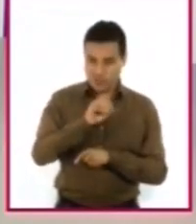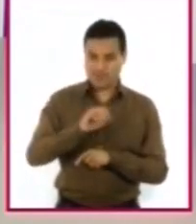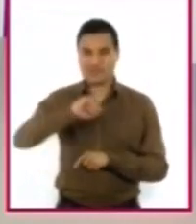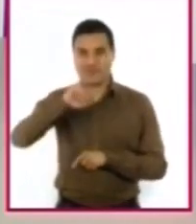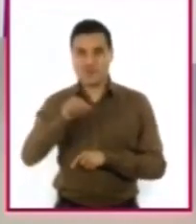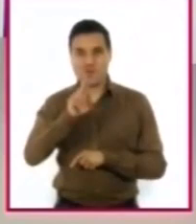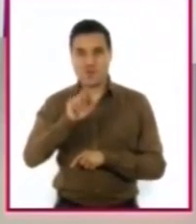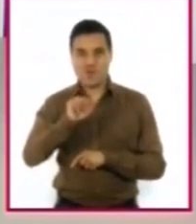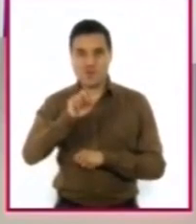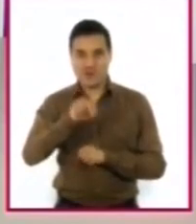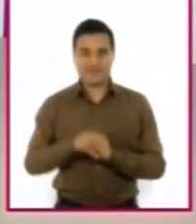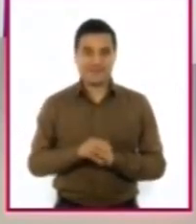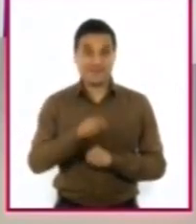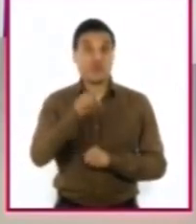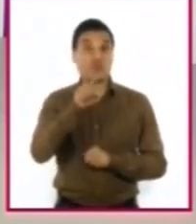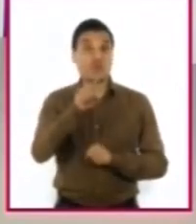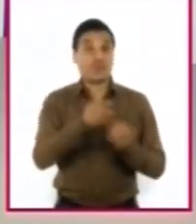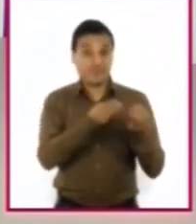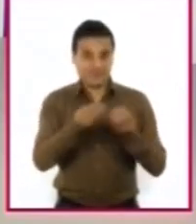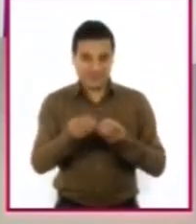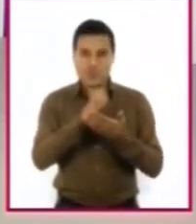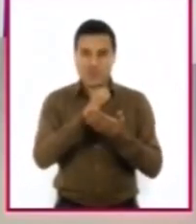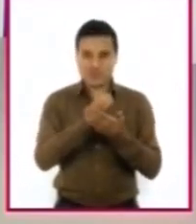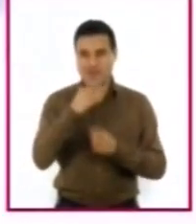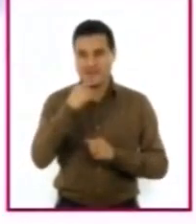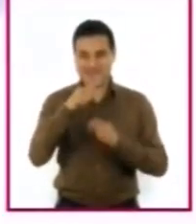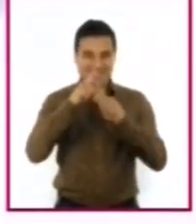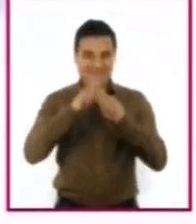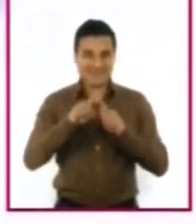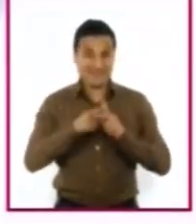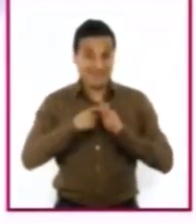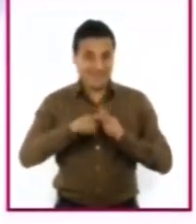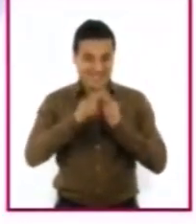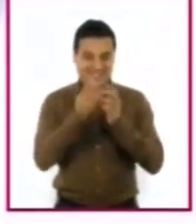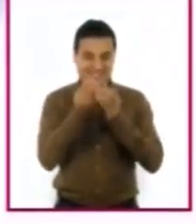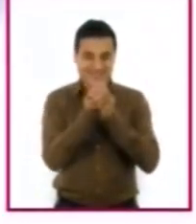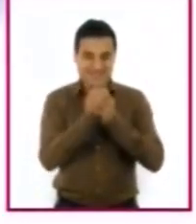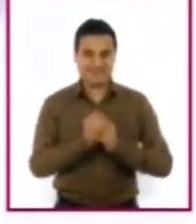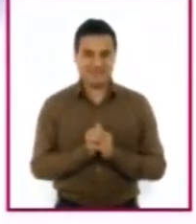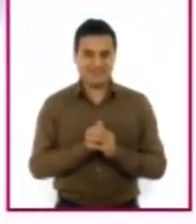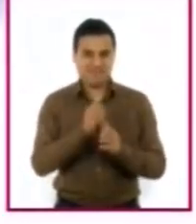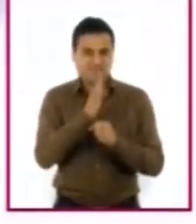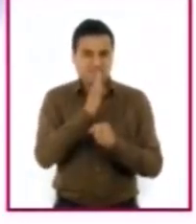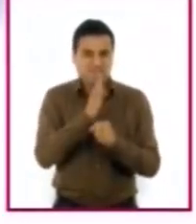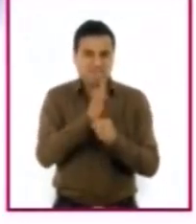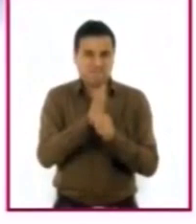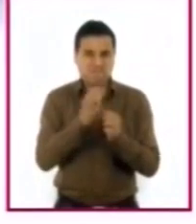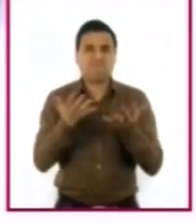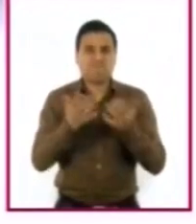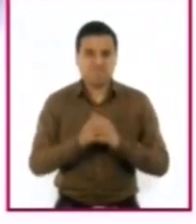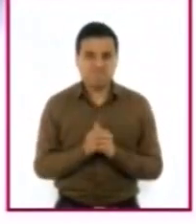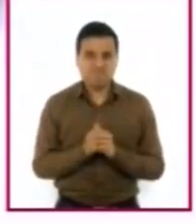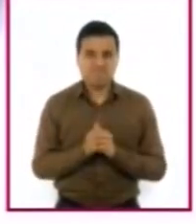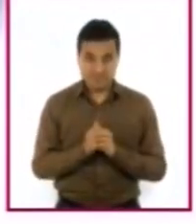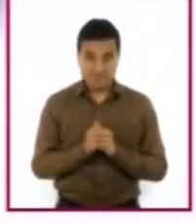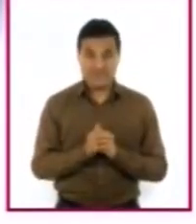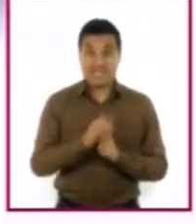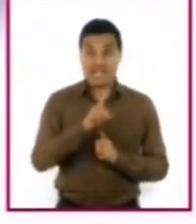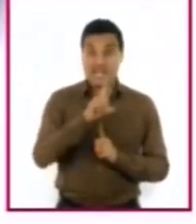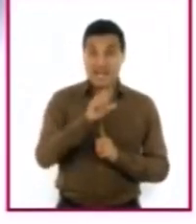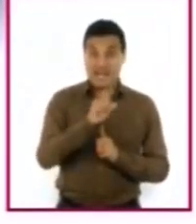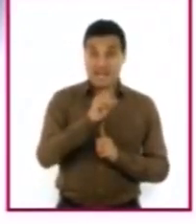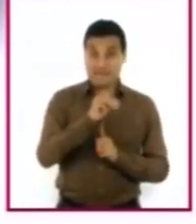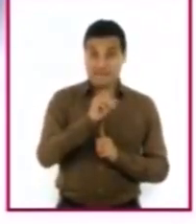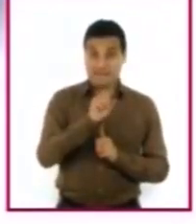la mano tus herramientas de trabajo y que comience la aventura. El día de hoy compararemos las ideas de Lamarck y Darwin